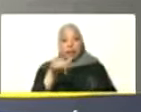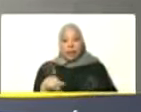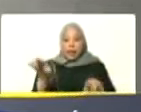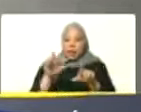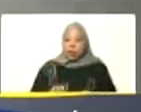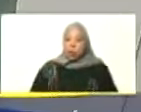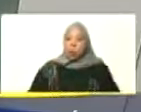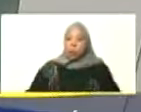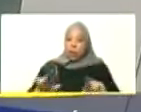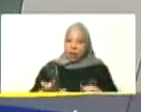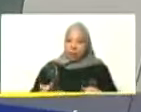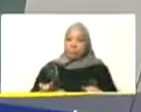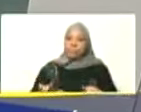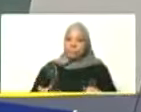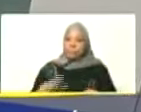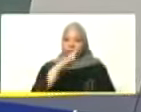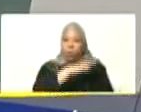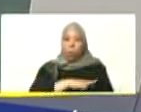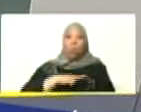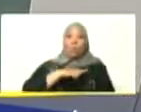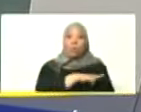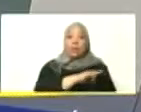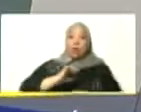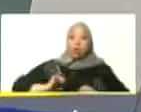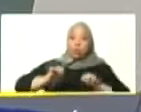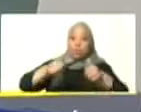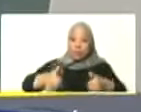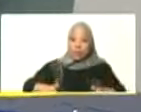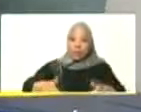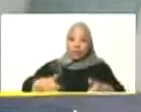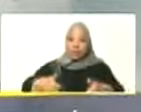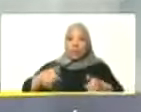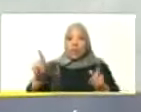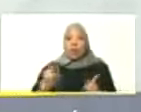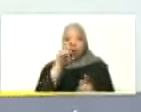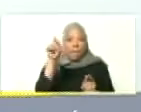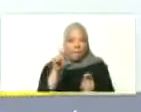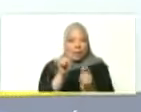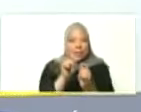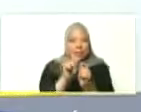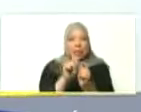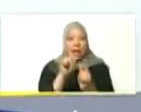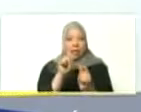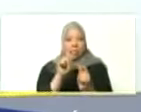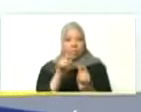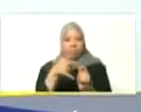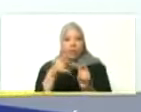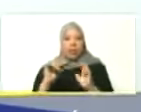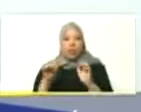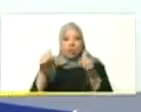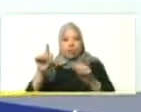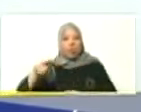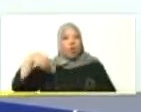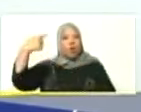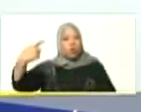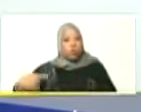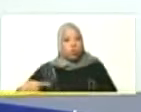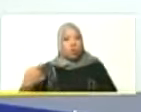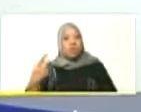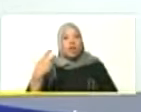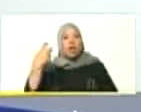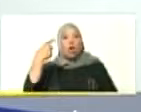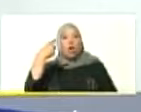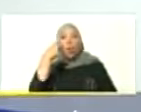Integral tenemos previsto comenzar con las especialidades después de la reinauguración, con urología,